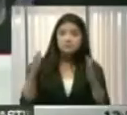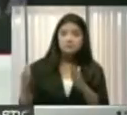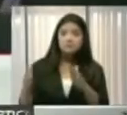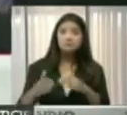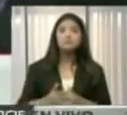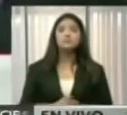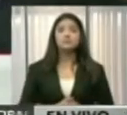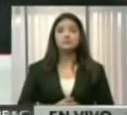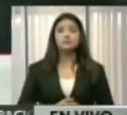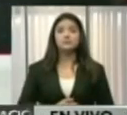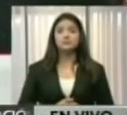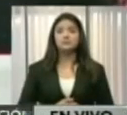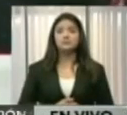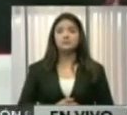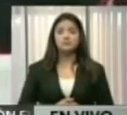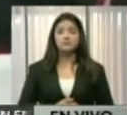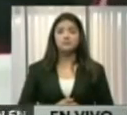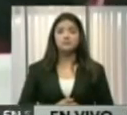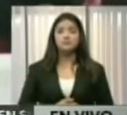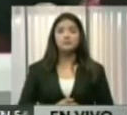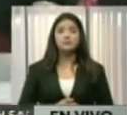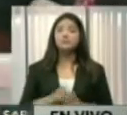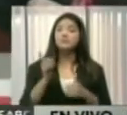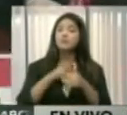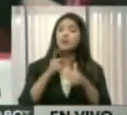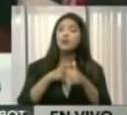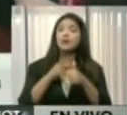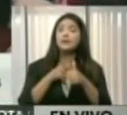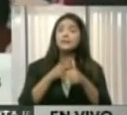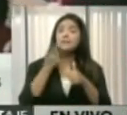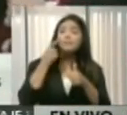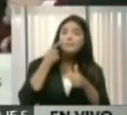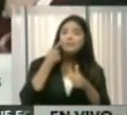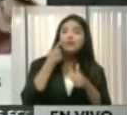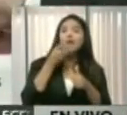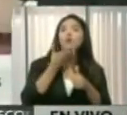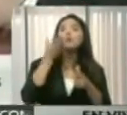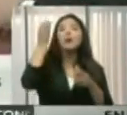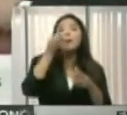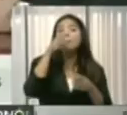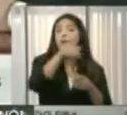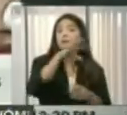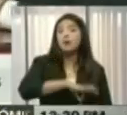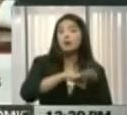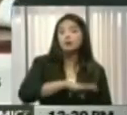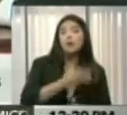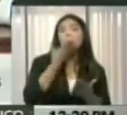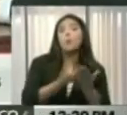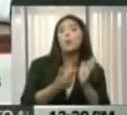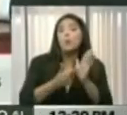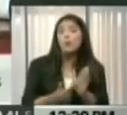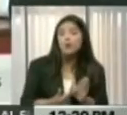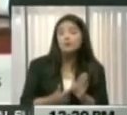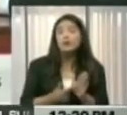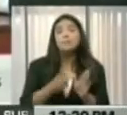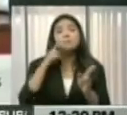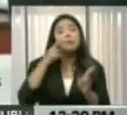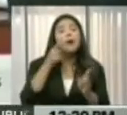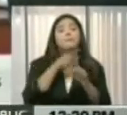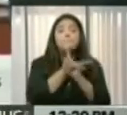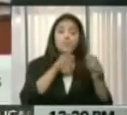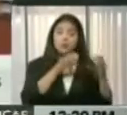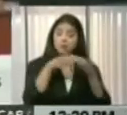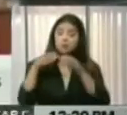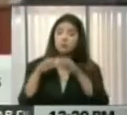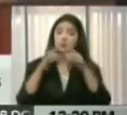dará especial relevancia a las recomendaciones de la sociedad. Las delegaciones definirán la